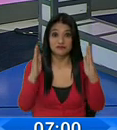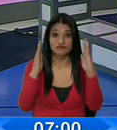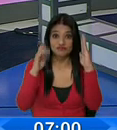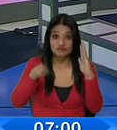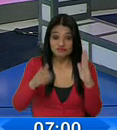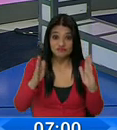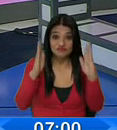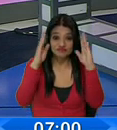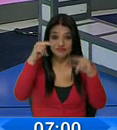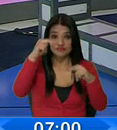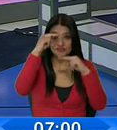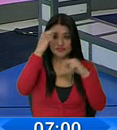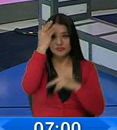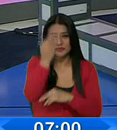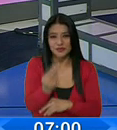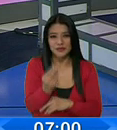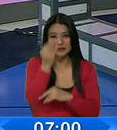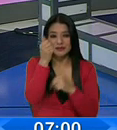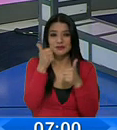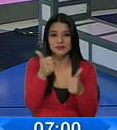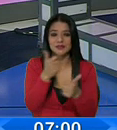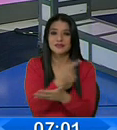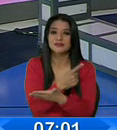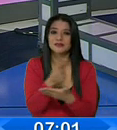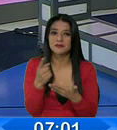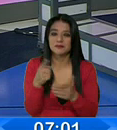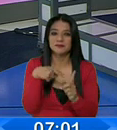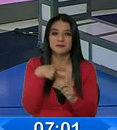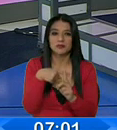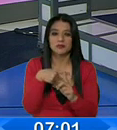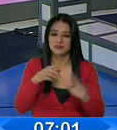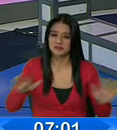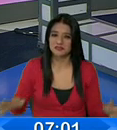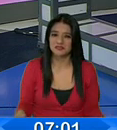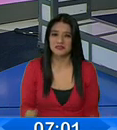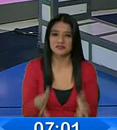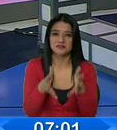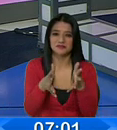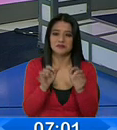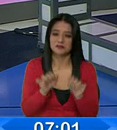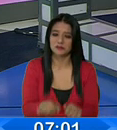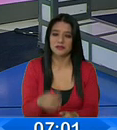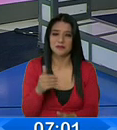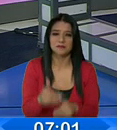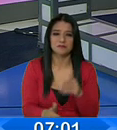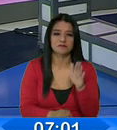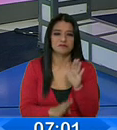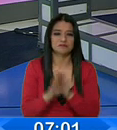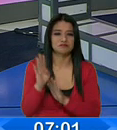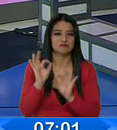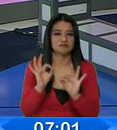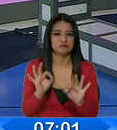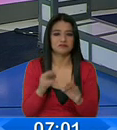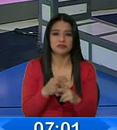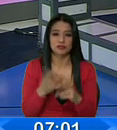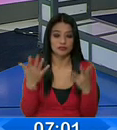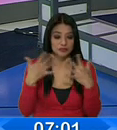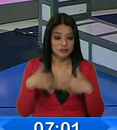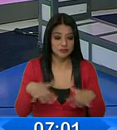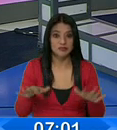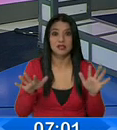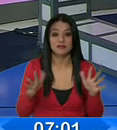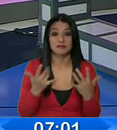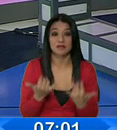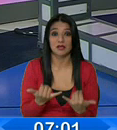un muy buen día, una gran semana, a ponerle mucha energía, muchas ganas para poder salir adelante muy, muy pronto de eso que estamos viviendo, no